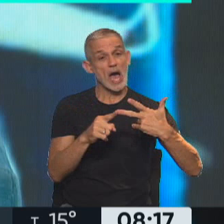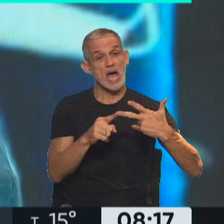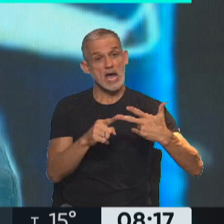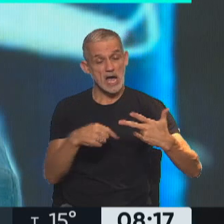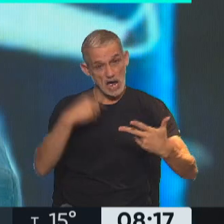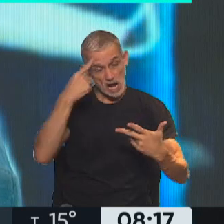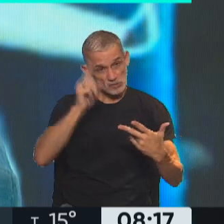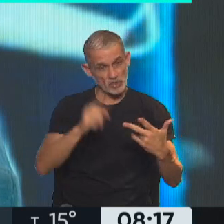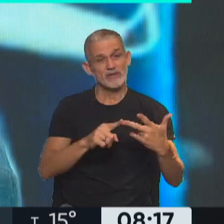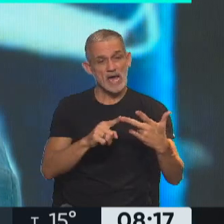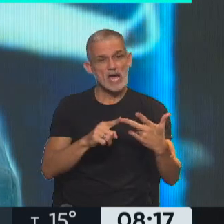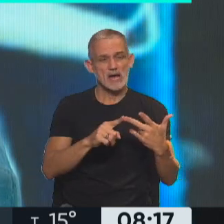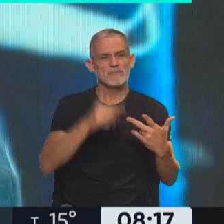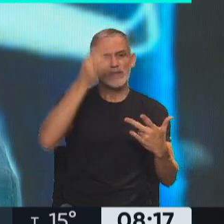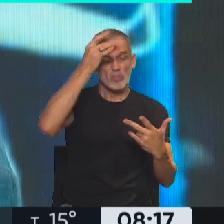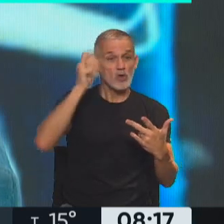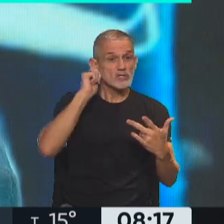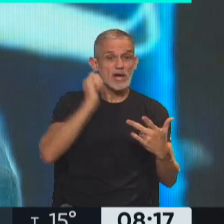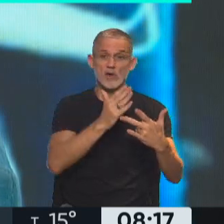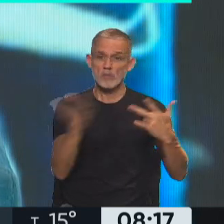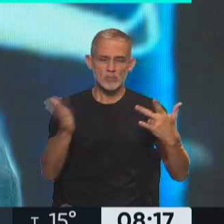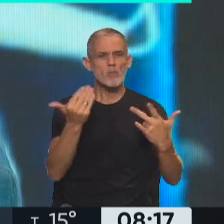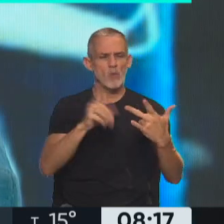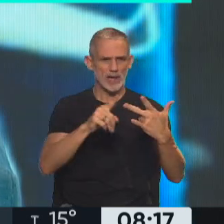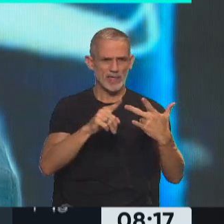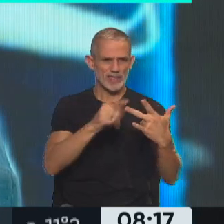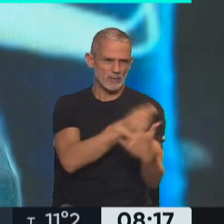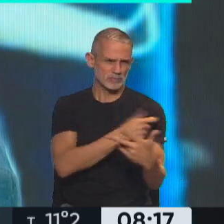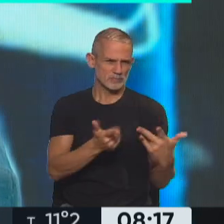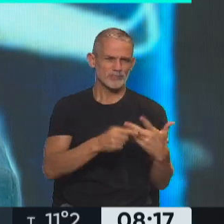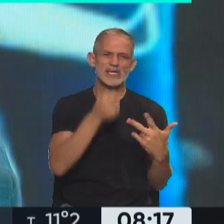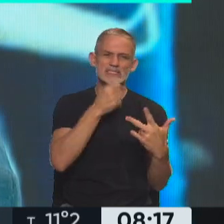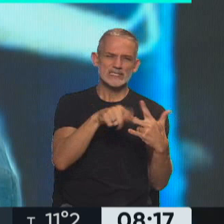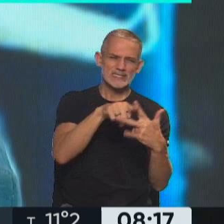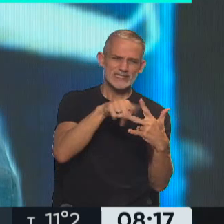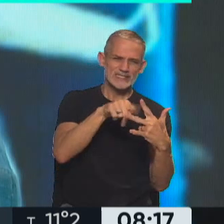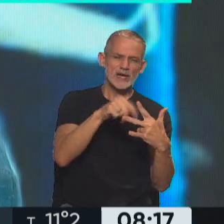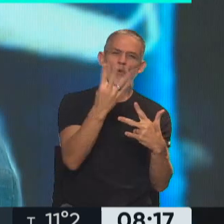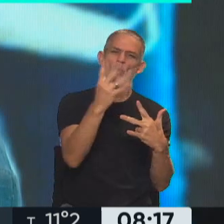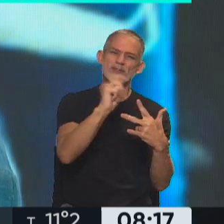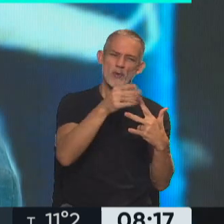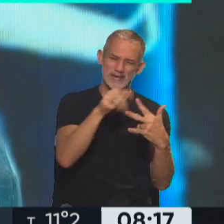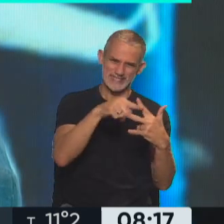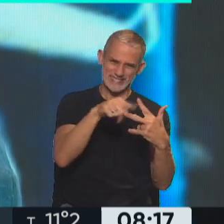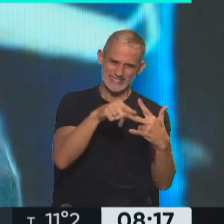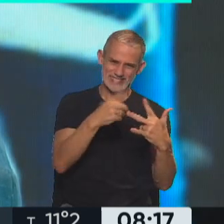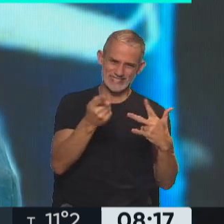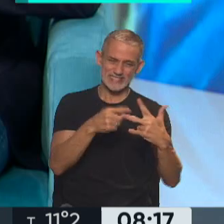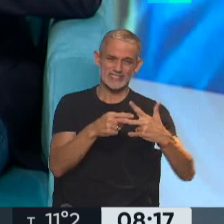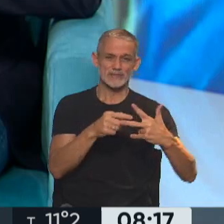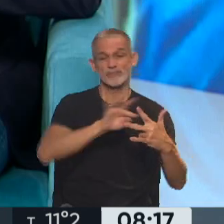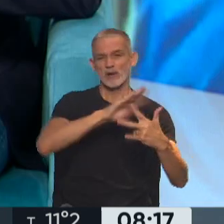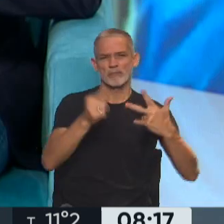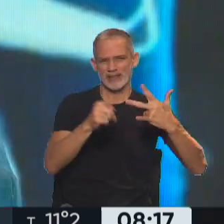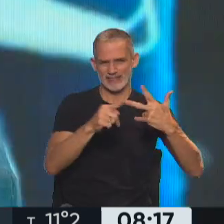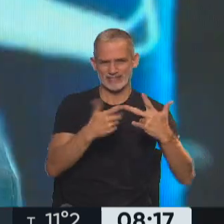está, a partir mirá. de los 12 años ya te podés dar el primer refuerzo cuando transcurrieron 4 meses desde la última dosis. Vulgarmente que la recibiste. tercera dosis.